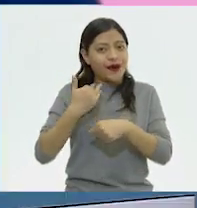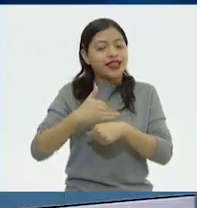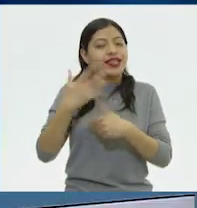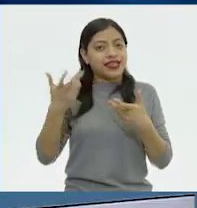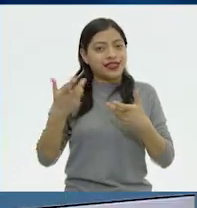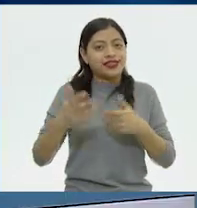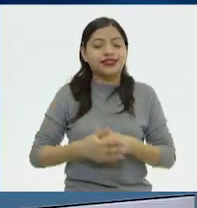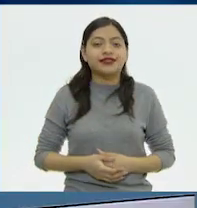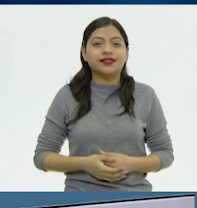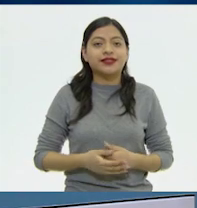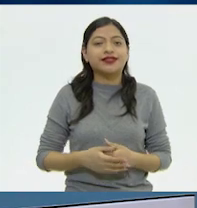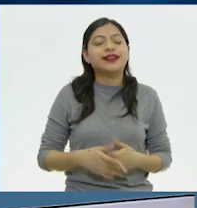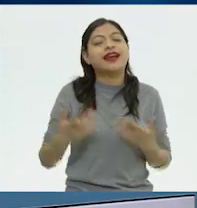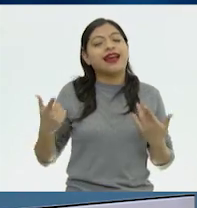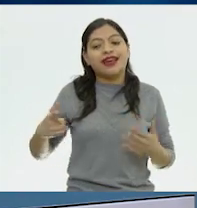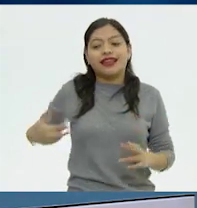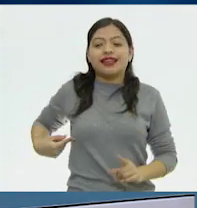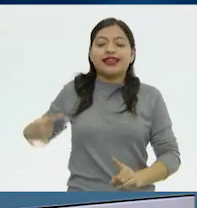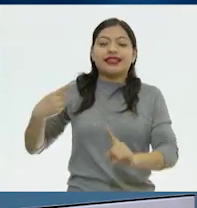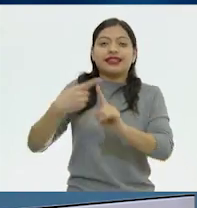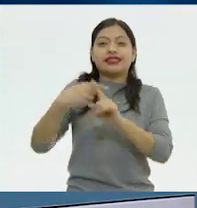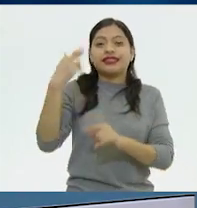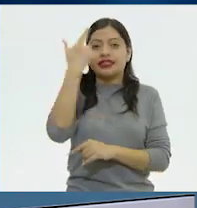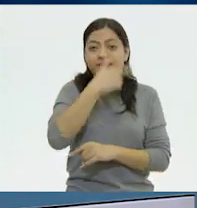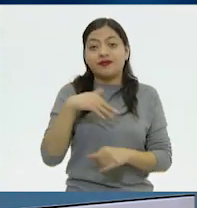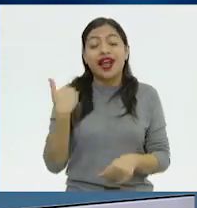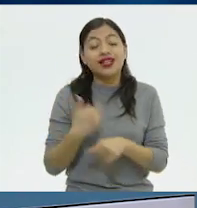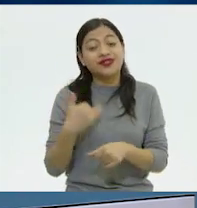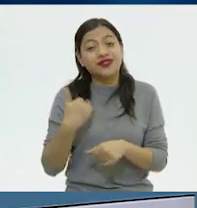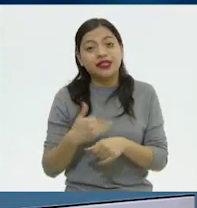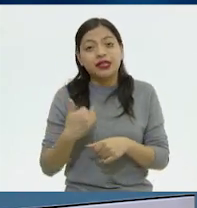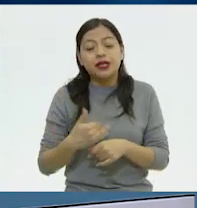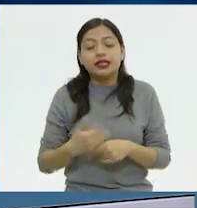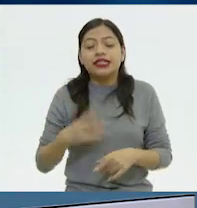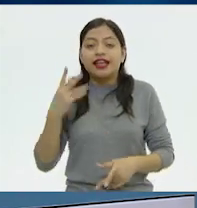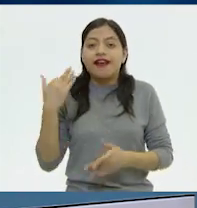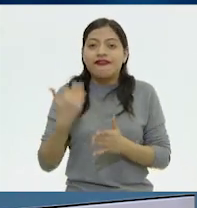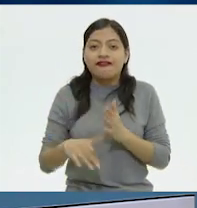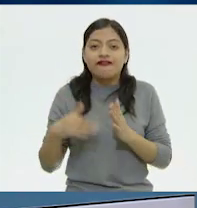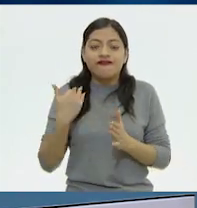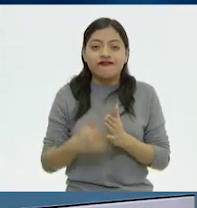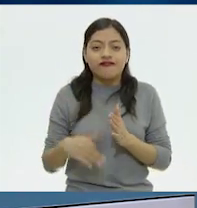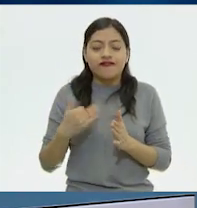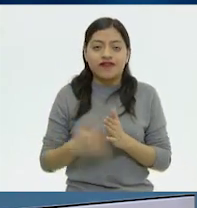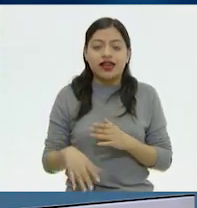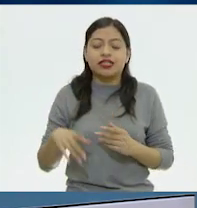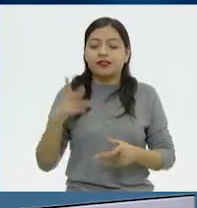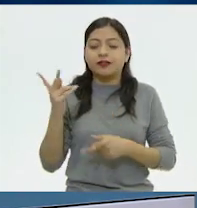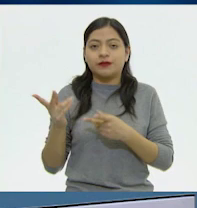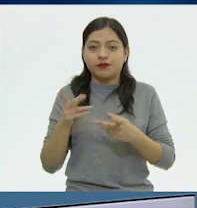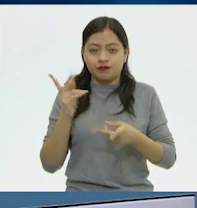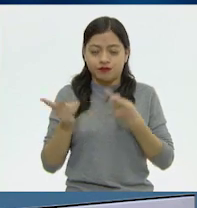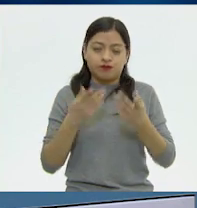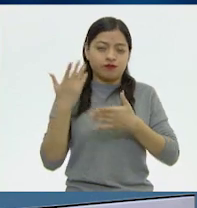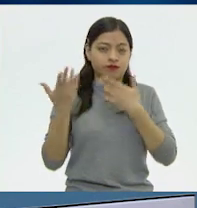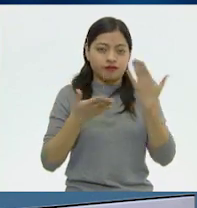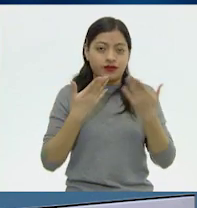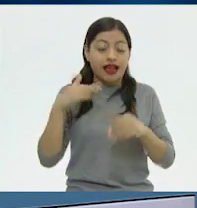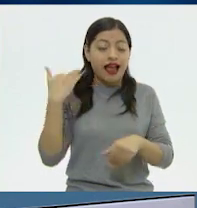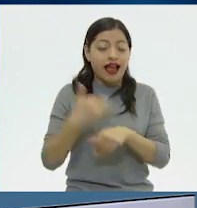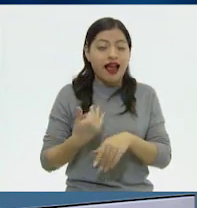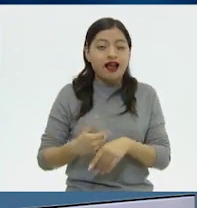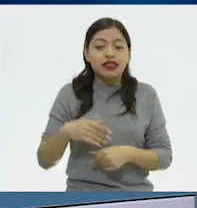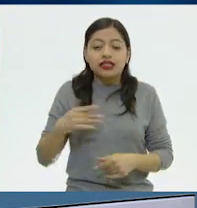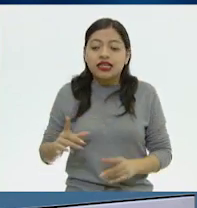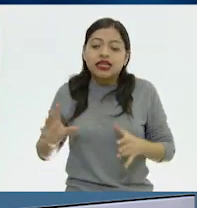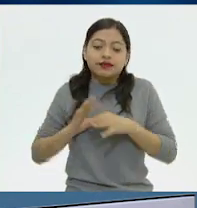verdad que bueno que estamos haciendo este repaso, porque aún queda mucho que estudiar durante este ciclo escolar. Entonces ahora vamos a repasar tanto